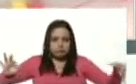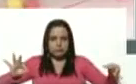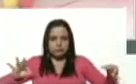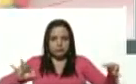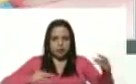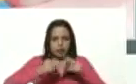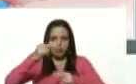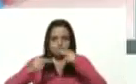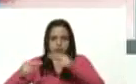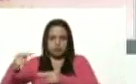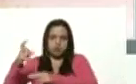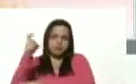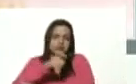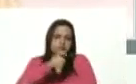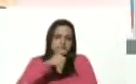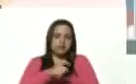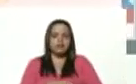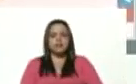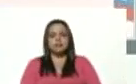los materiales,